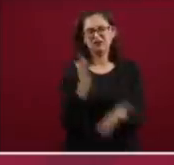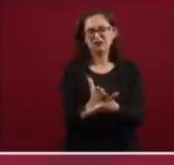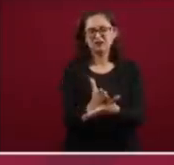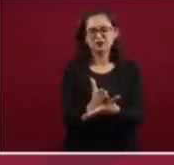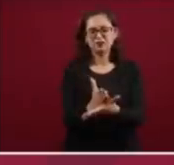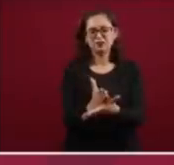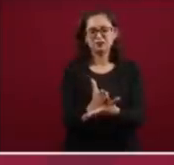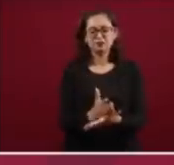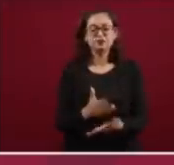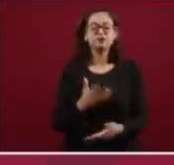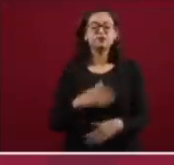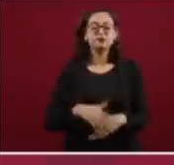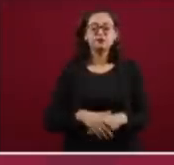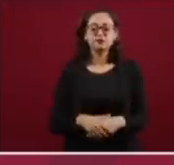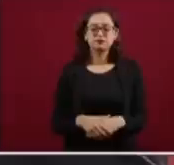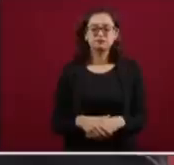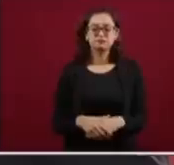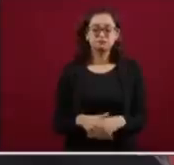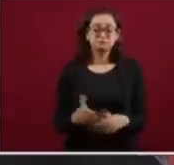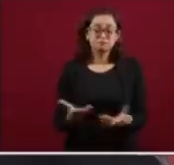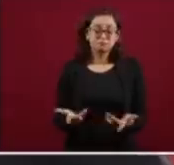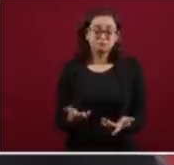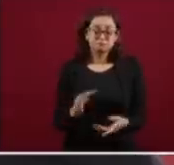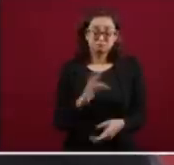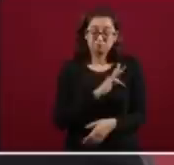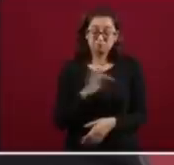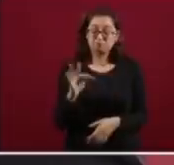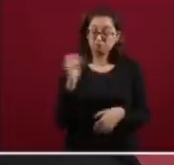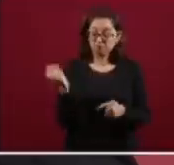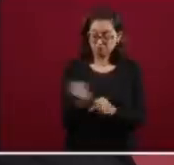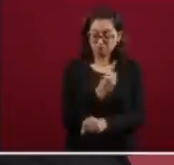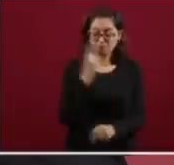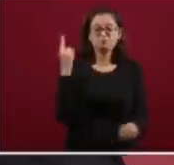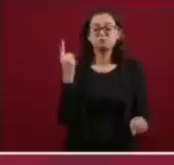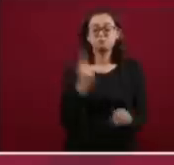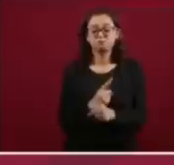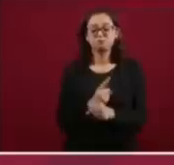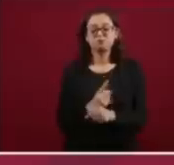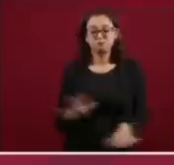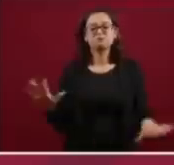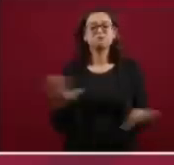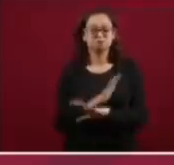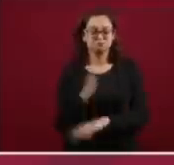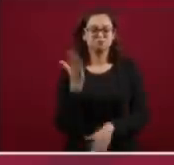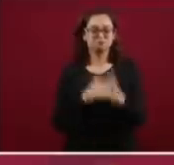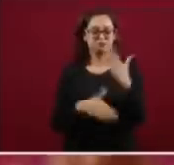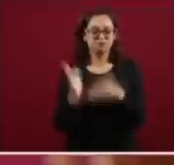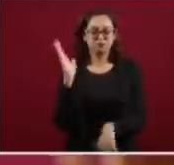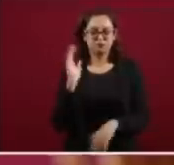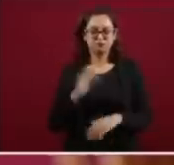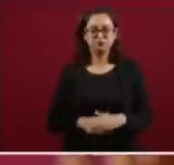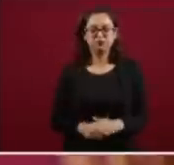nos va a dar la oportunidad de llevar a cabo este cambio